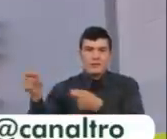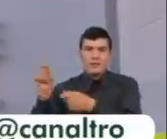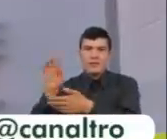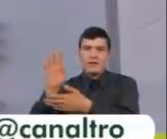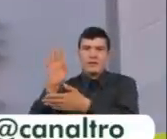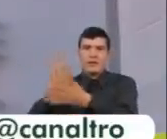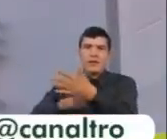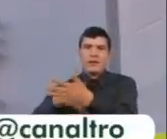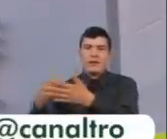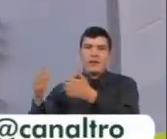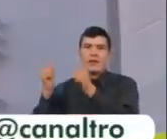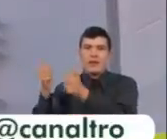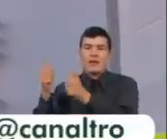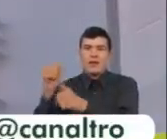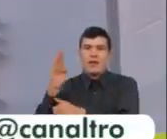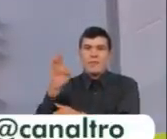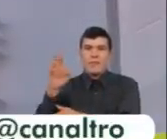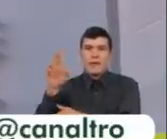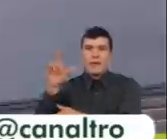a la cárcel de Berlín en el municipio de El Socorro